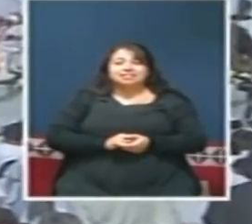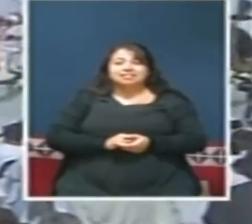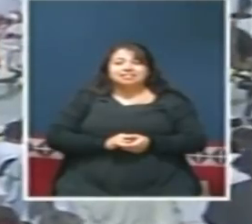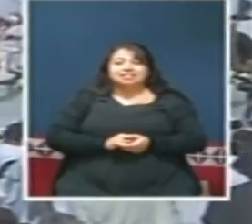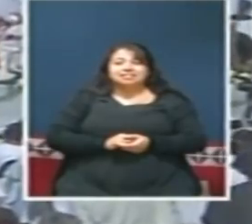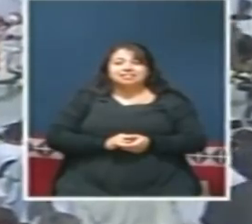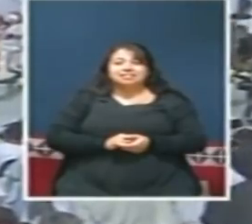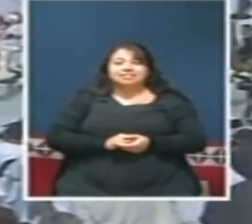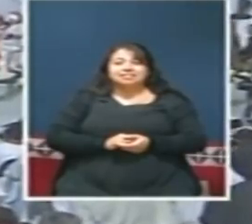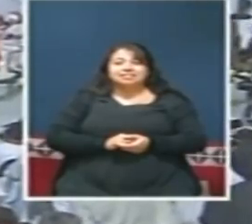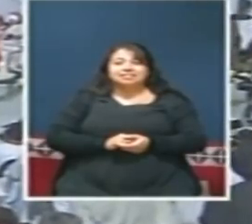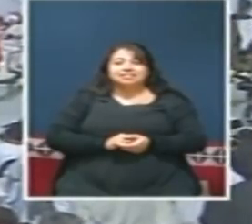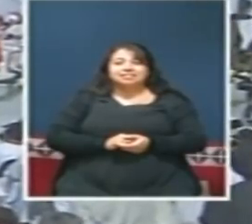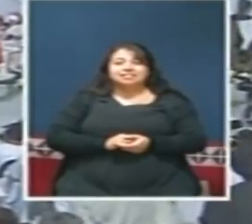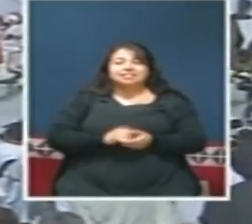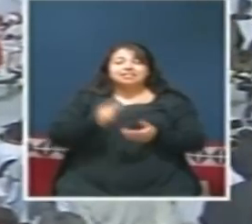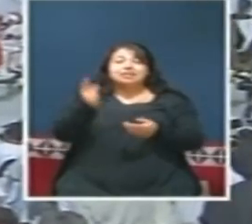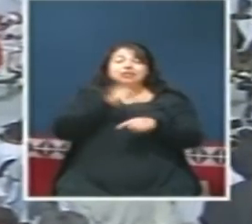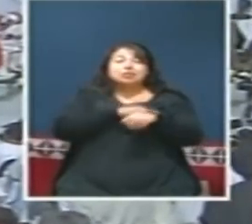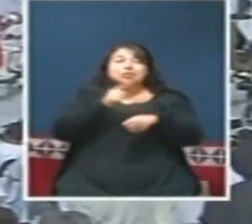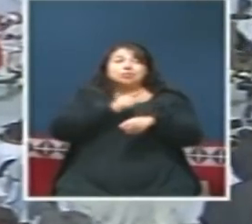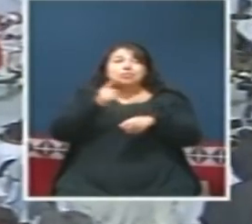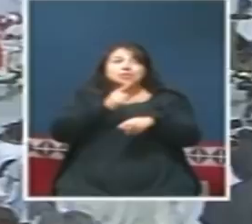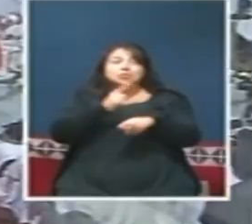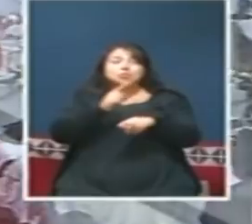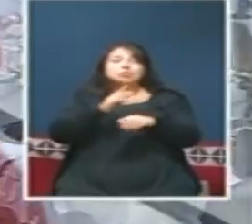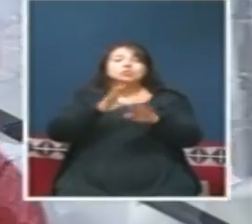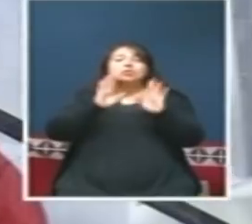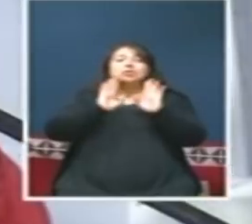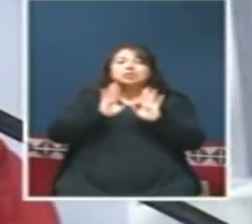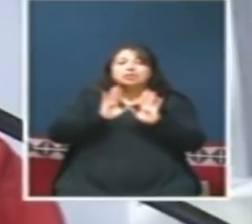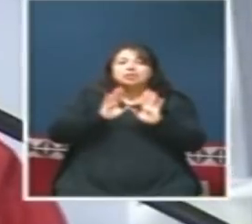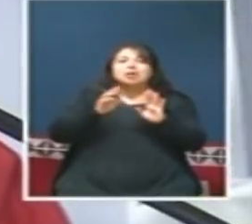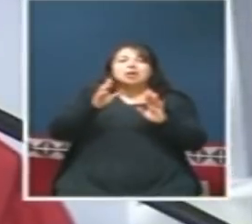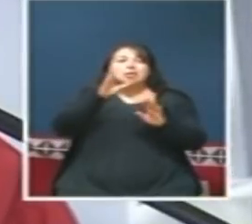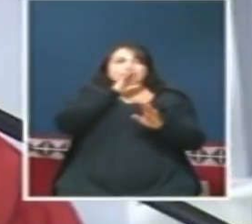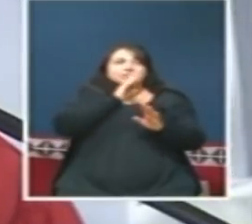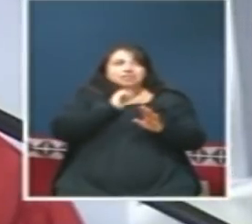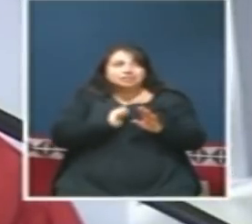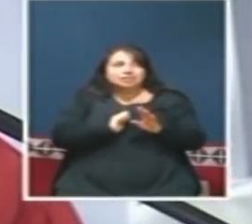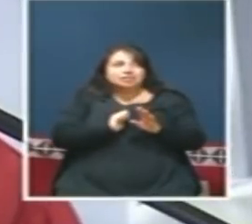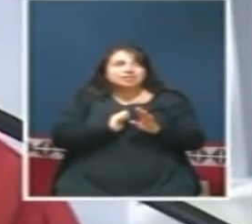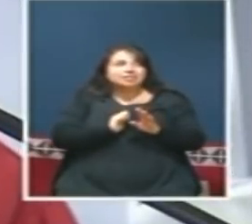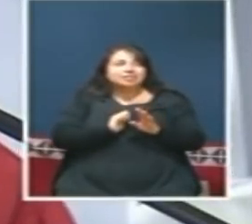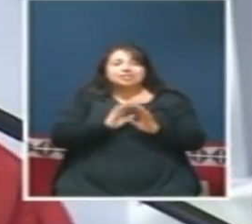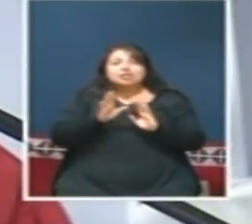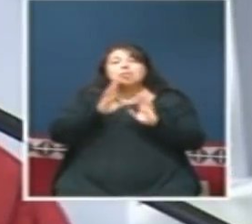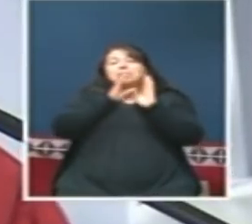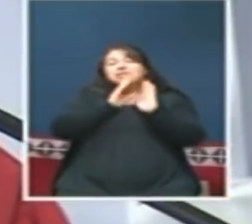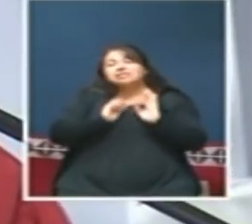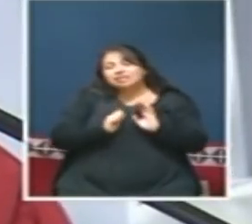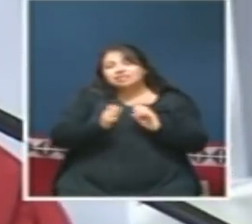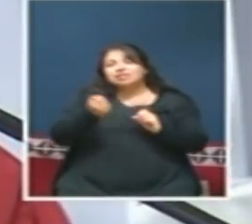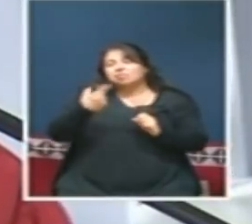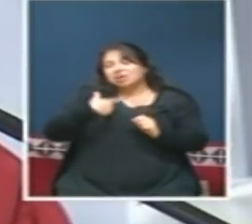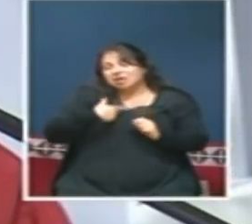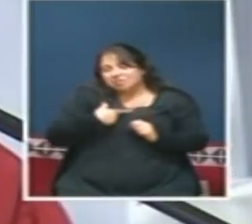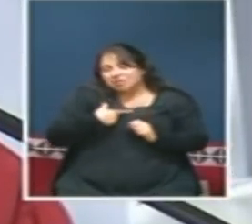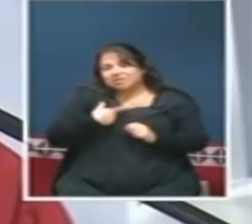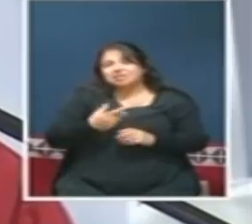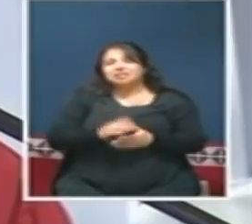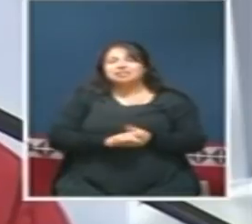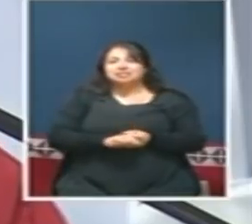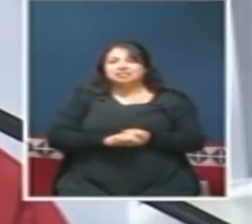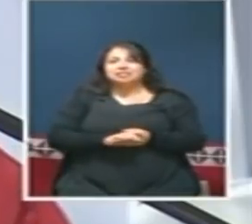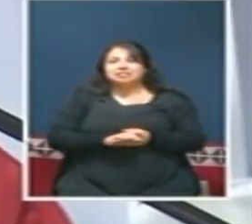Vi chiedo un minuto di pazienza, io parlerò in italiano con la traduzione, abbiate pazienza con me. Les pido un minuto di